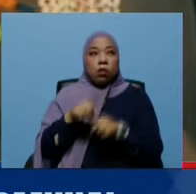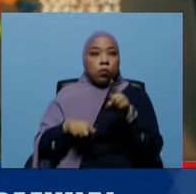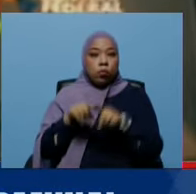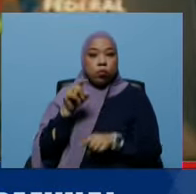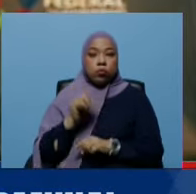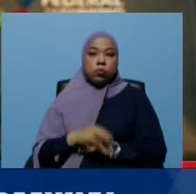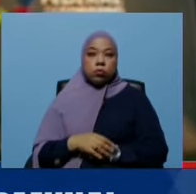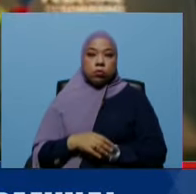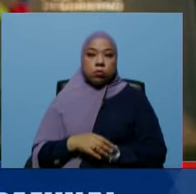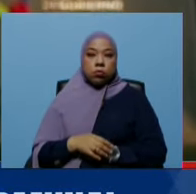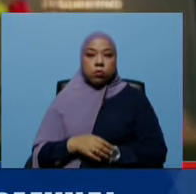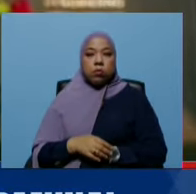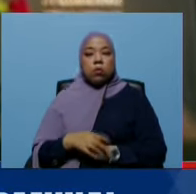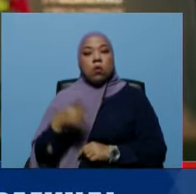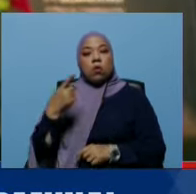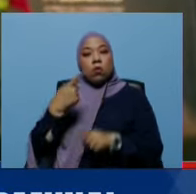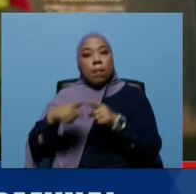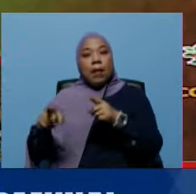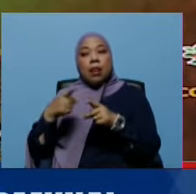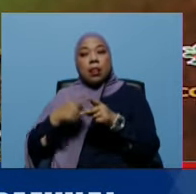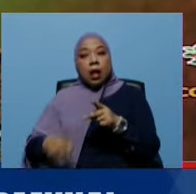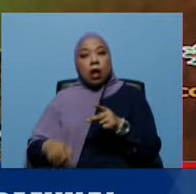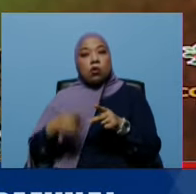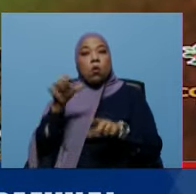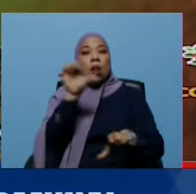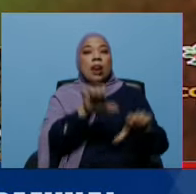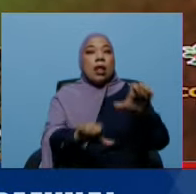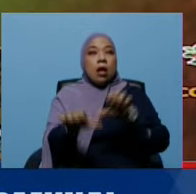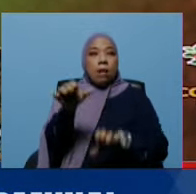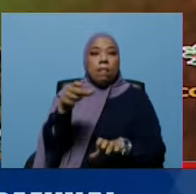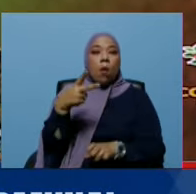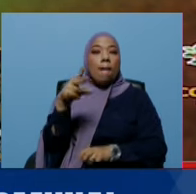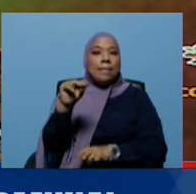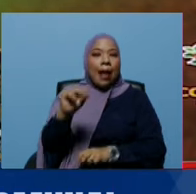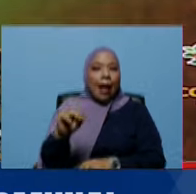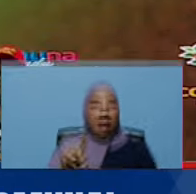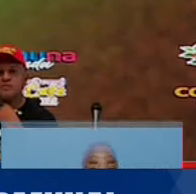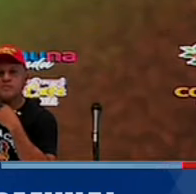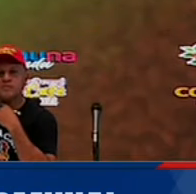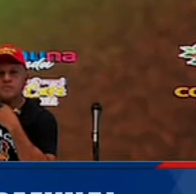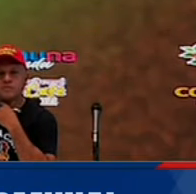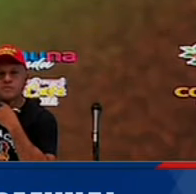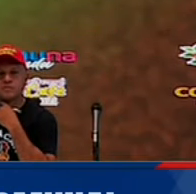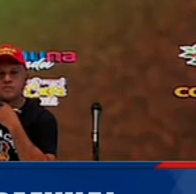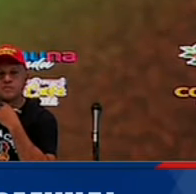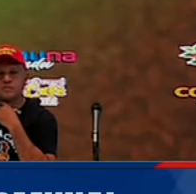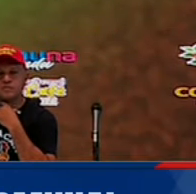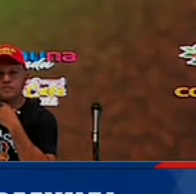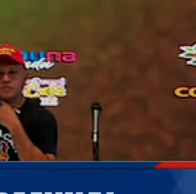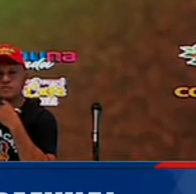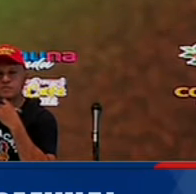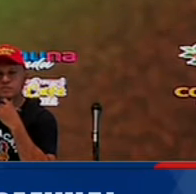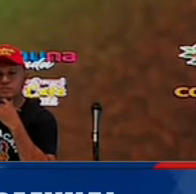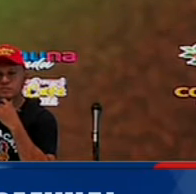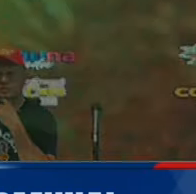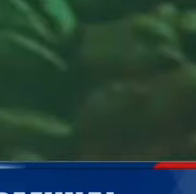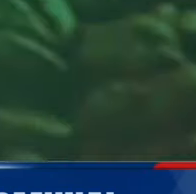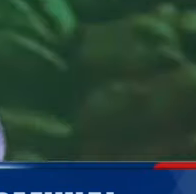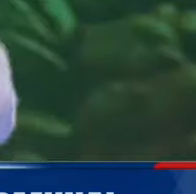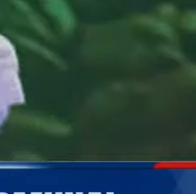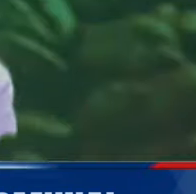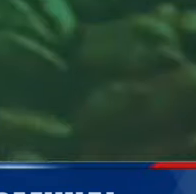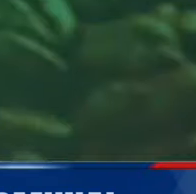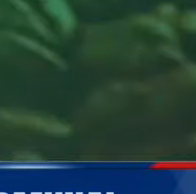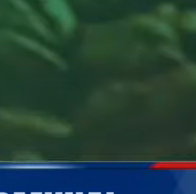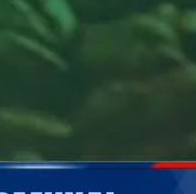para el hierro, para el acero, para el aluminio. Hay que resolverlo para los plásticos, para el vidrio,